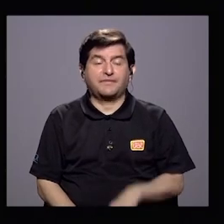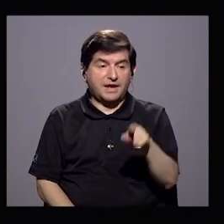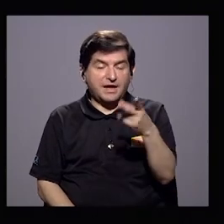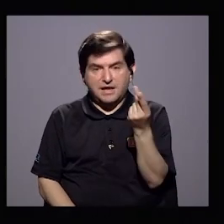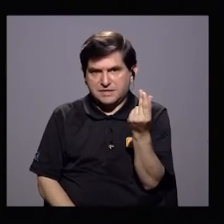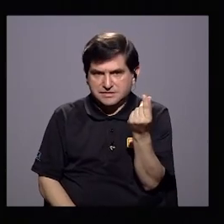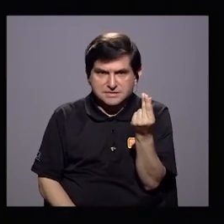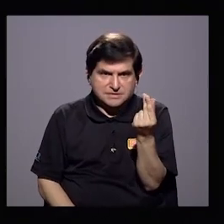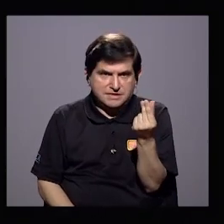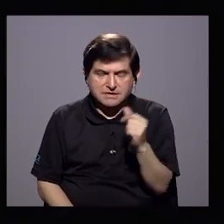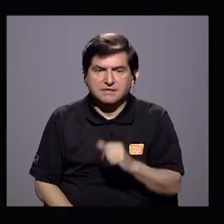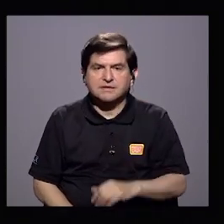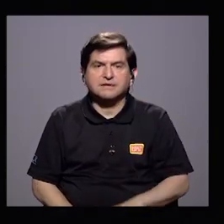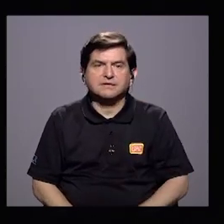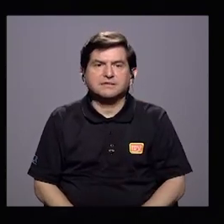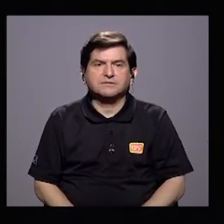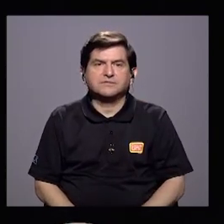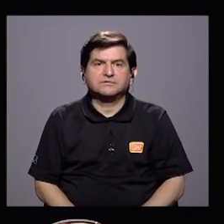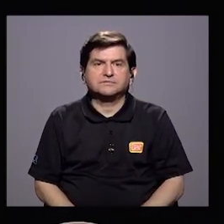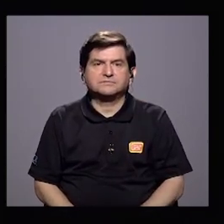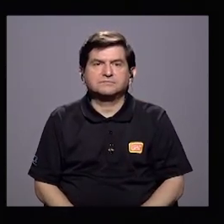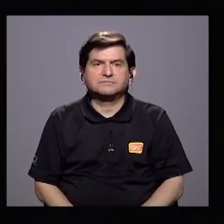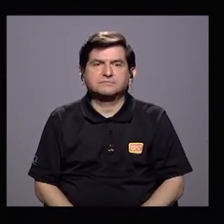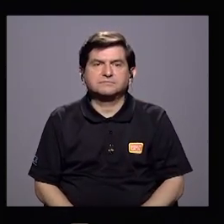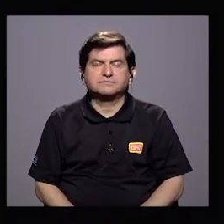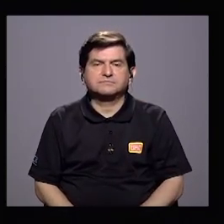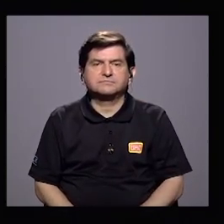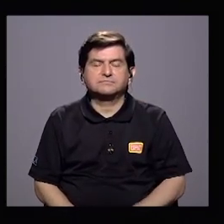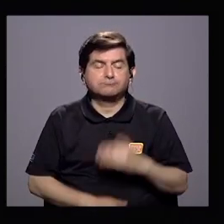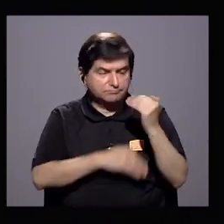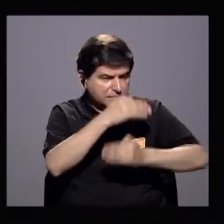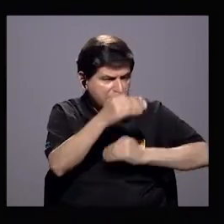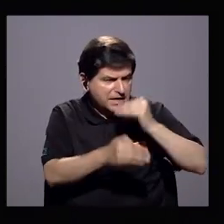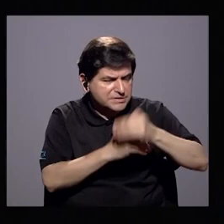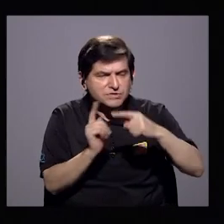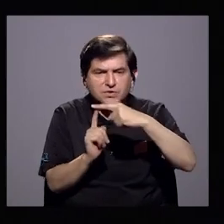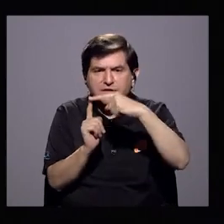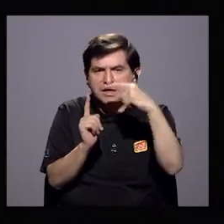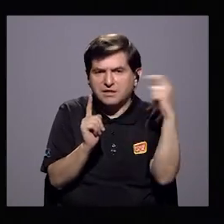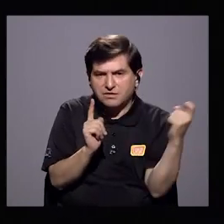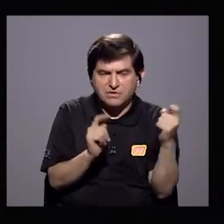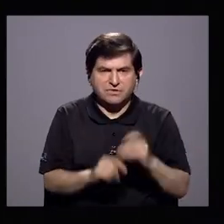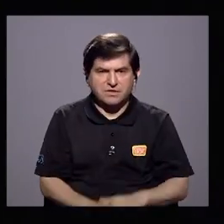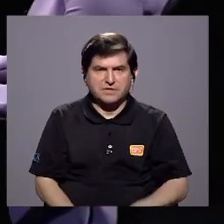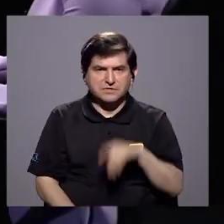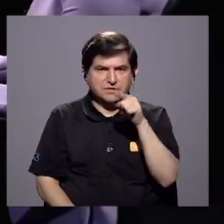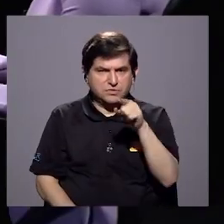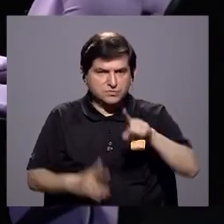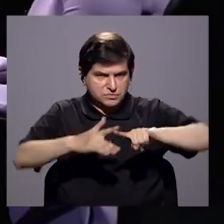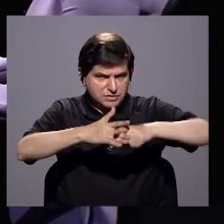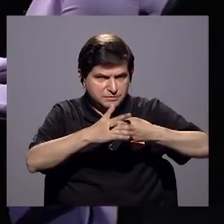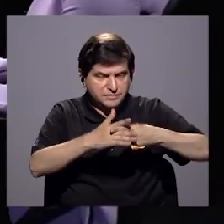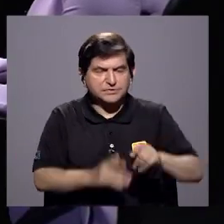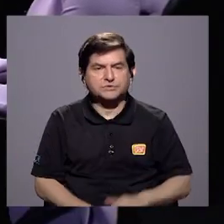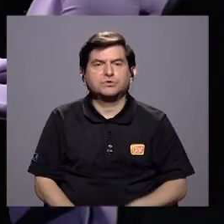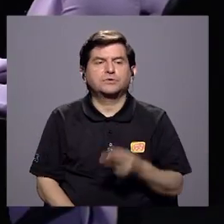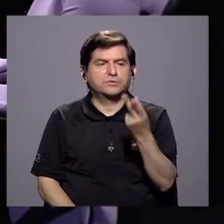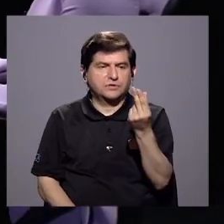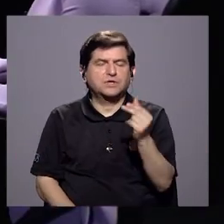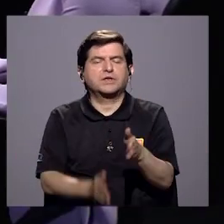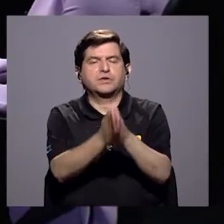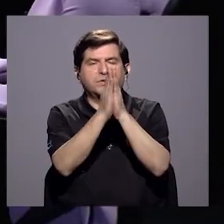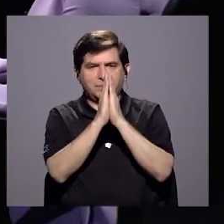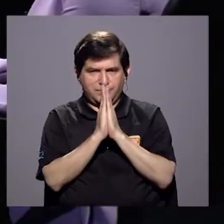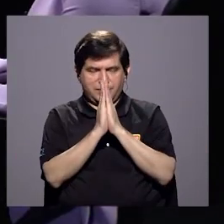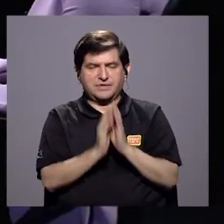dinero que obviamente ha sido gestionado a partir de su llegada. Fue un dinero que se pidió